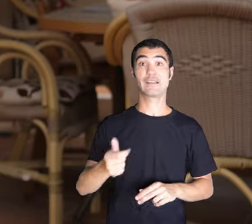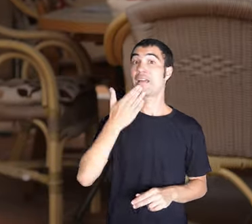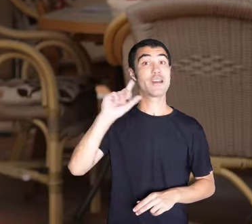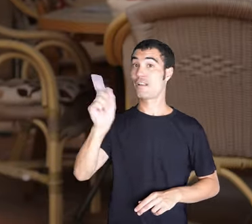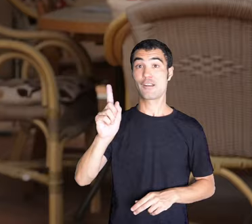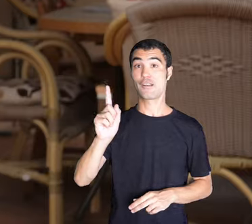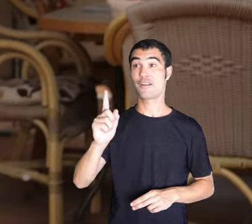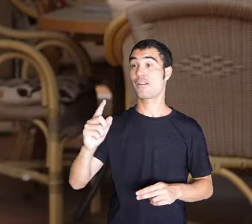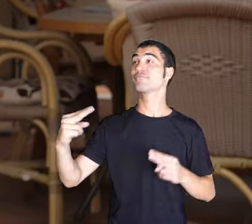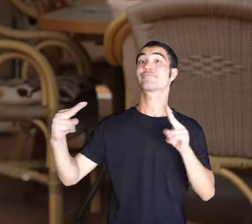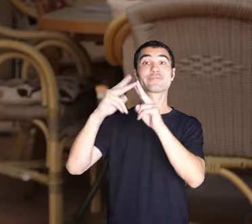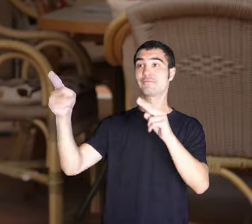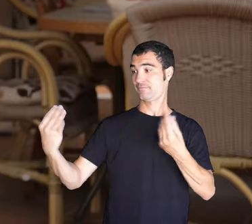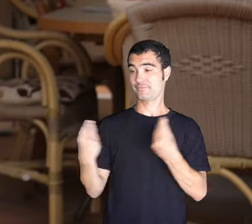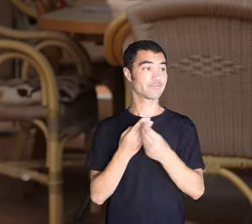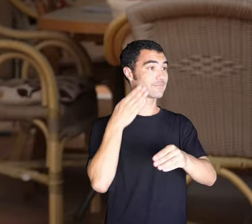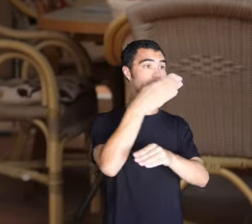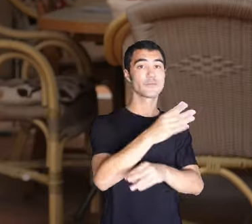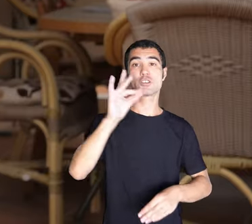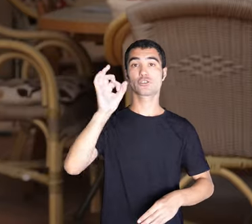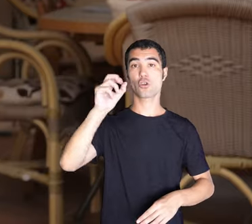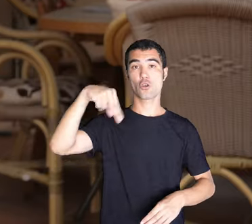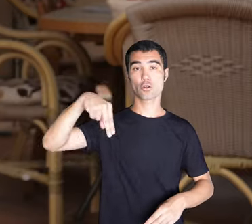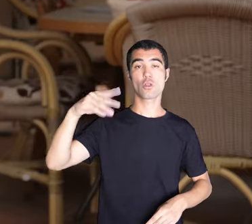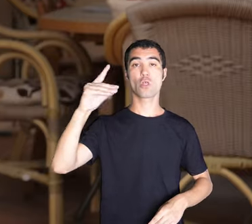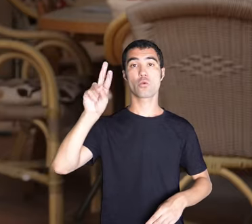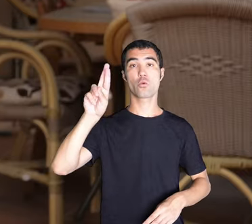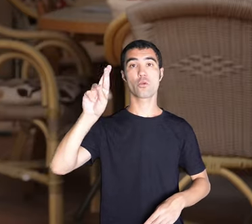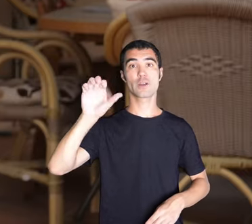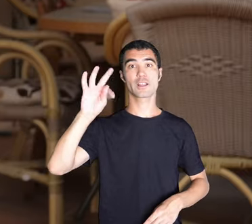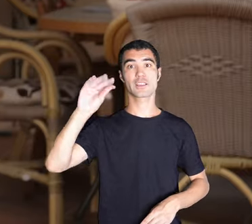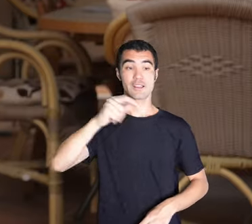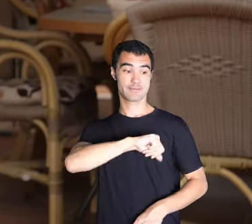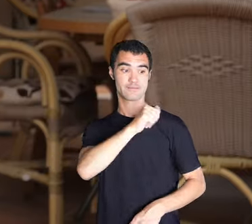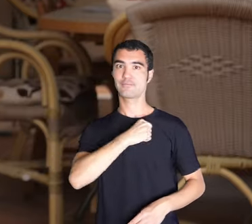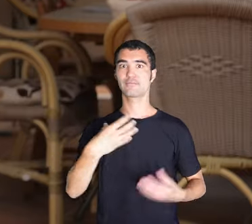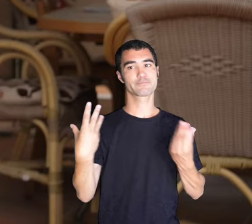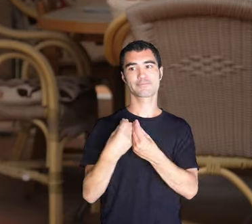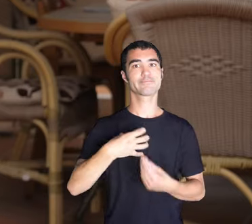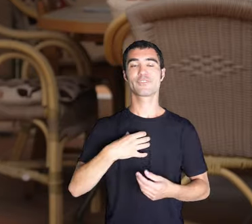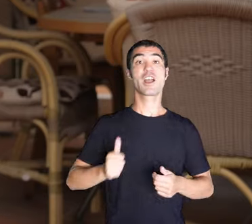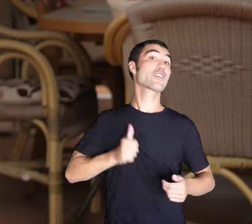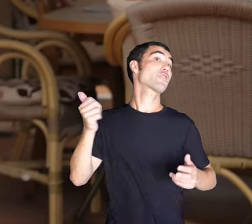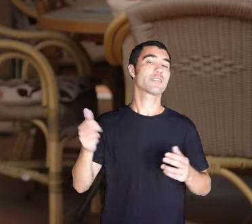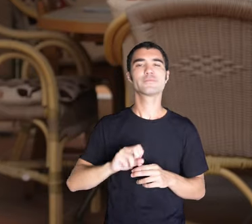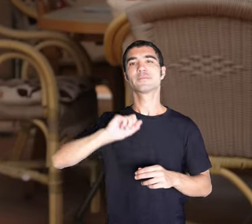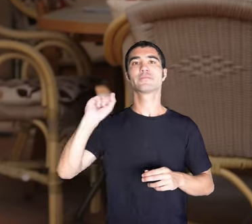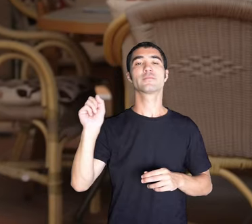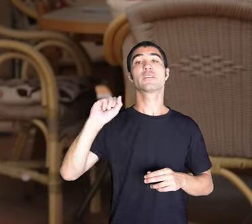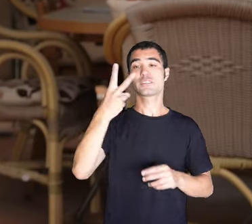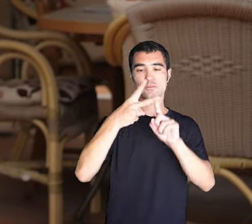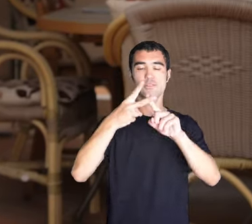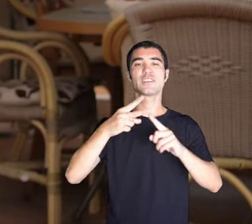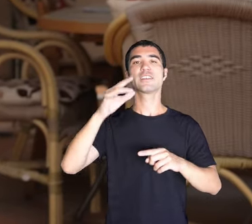no habría podido estar a Sondureta conmigo. Lo que pasó con Chisco, que es mi hijo que vende